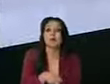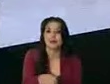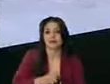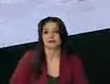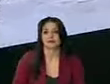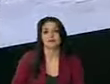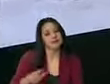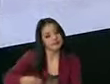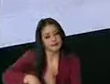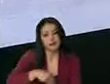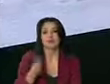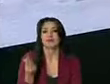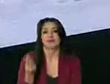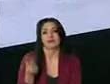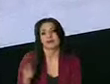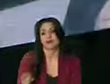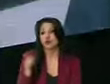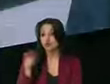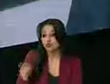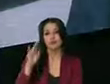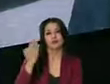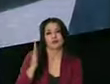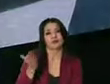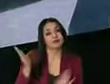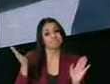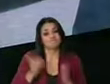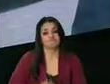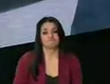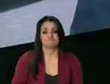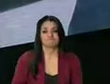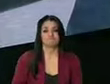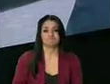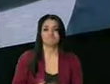a la ciudad devuelva su chiste y gracia. Terrible realmente. Gracias por contar.